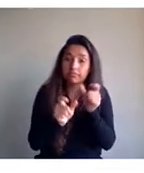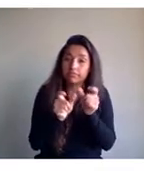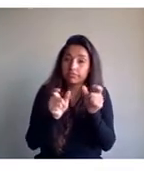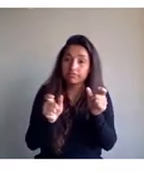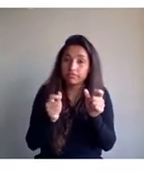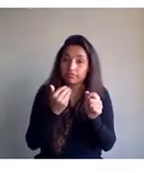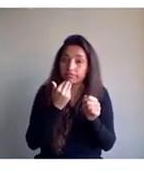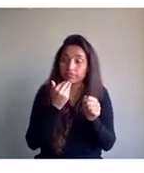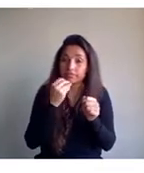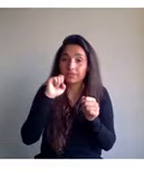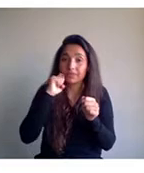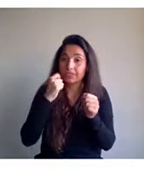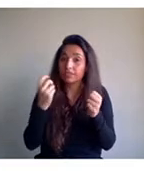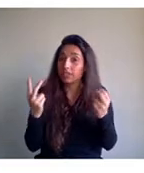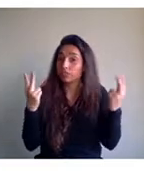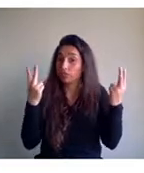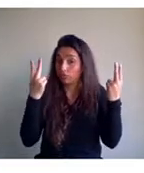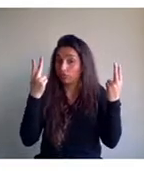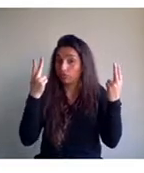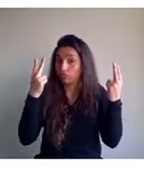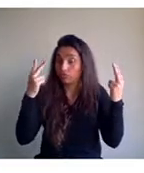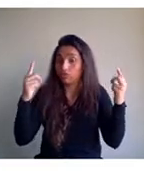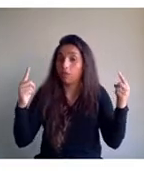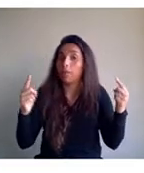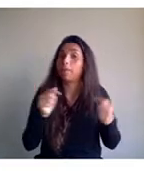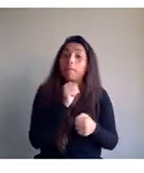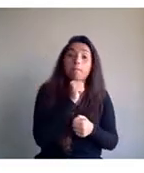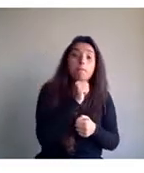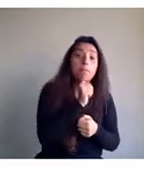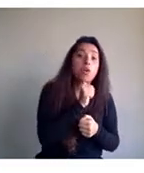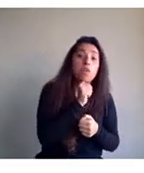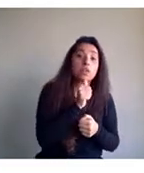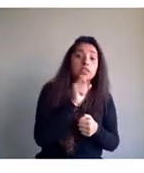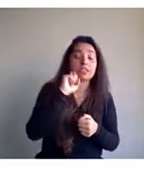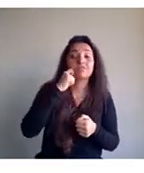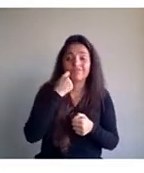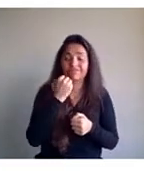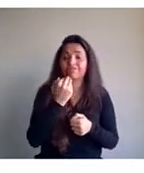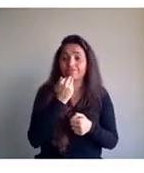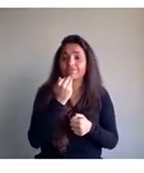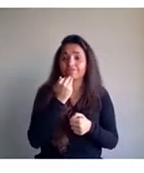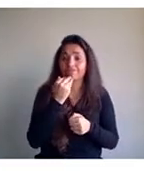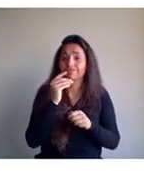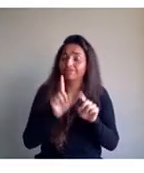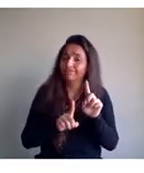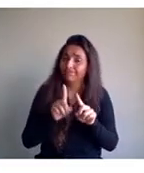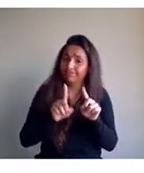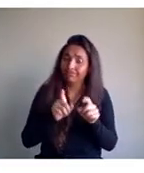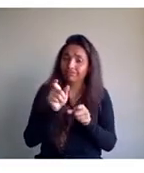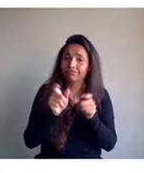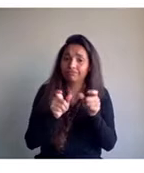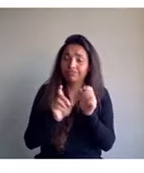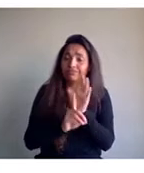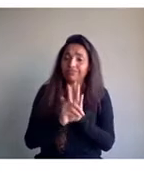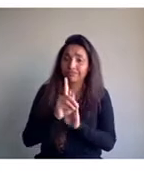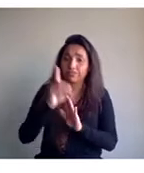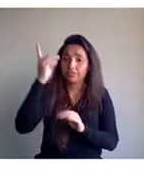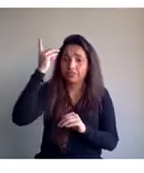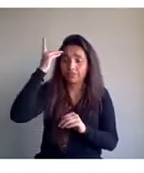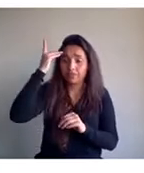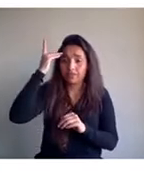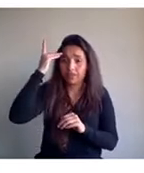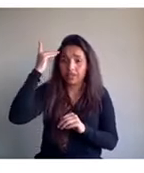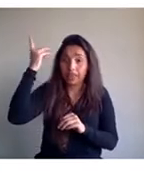relación de doble vía que es una relación muy perversa tenemos que ver además por eso es tan importante hablar y lo